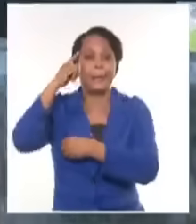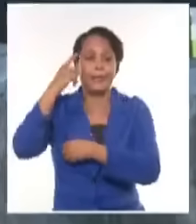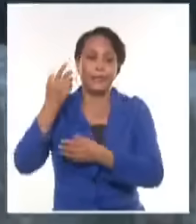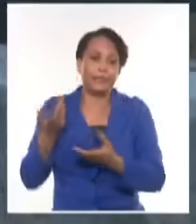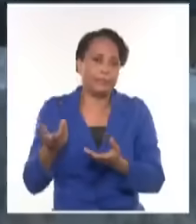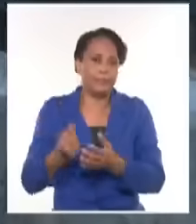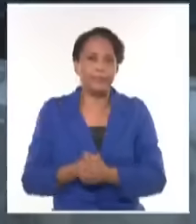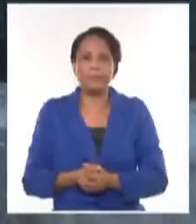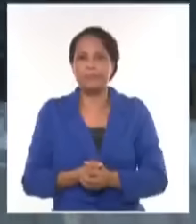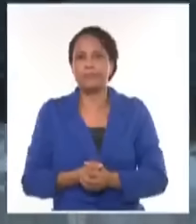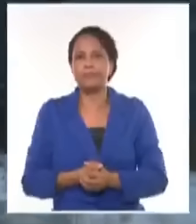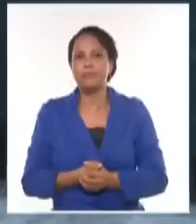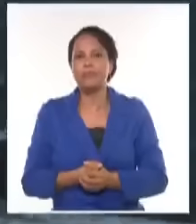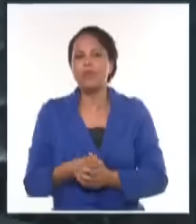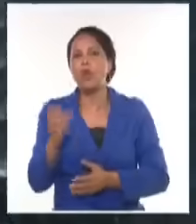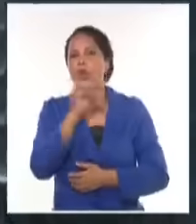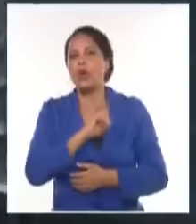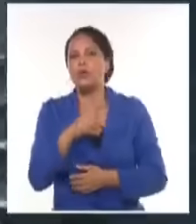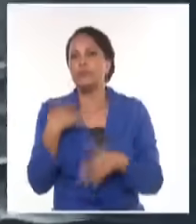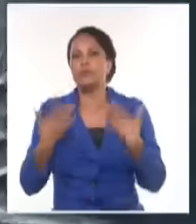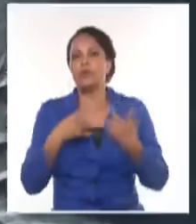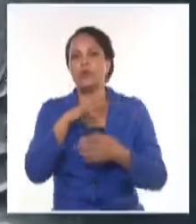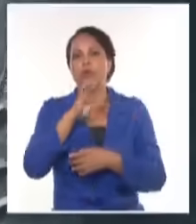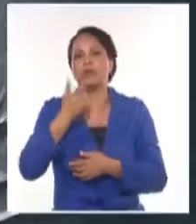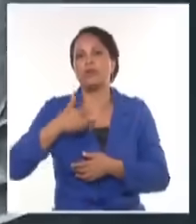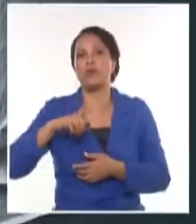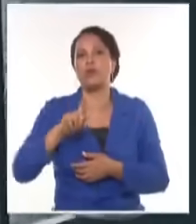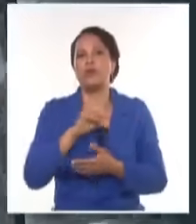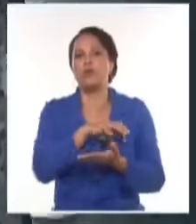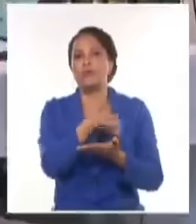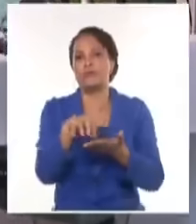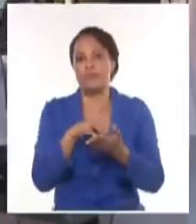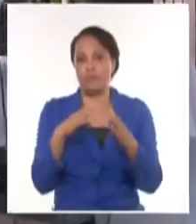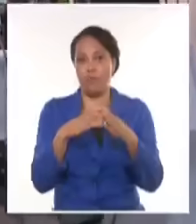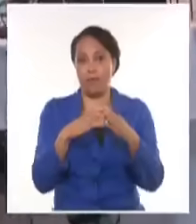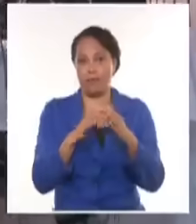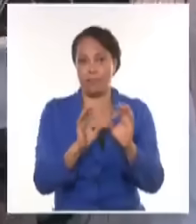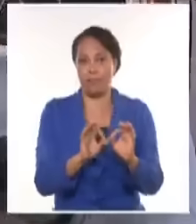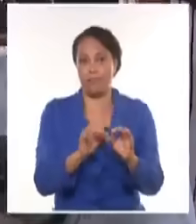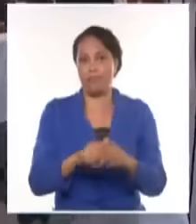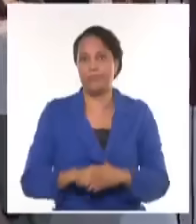Hammer organizó la celebración del 4 de julio en su residencia.